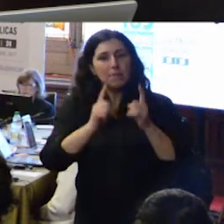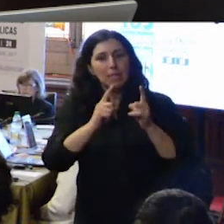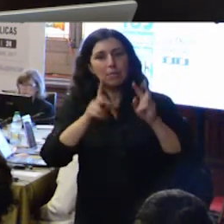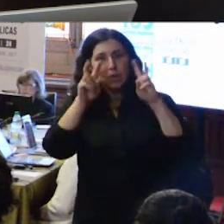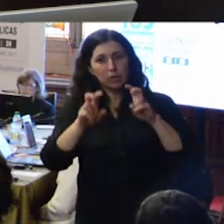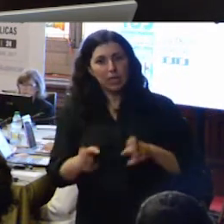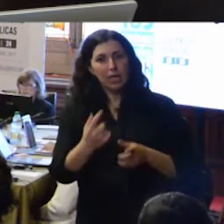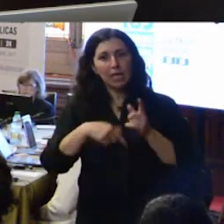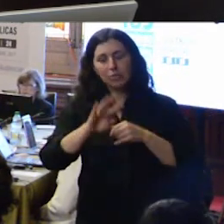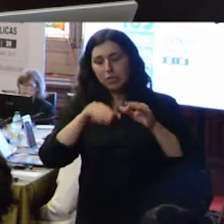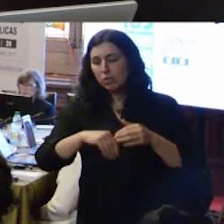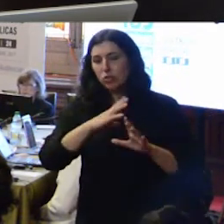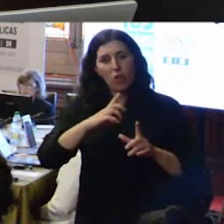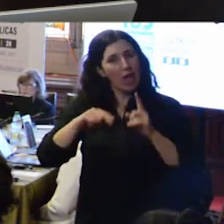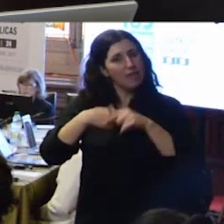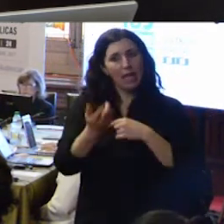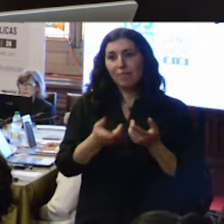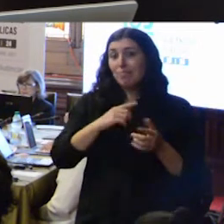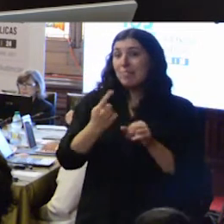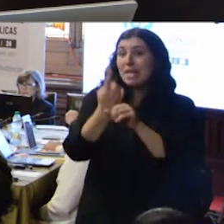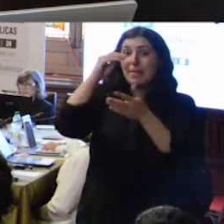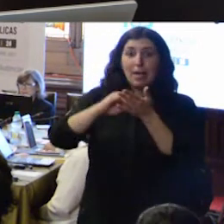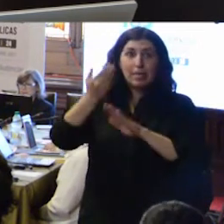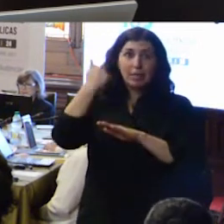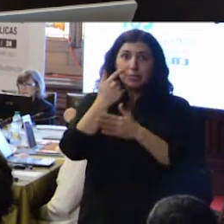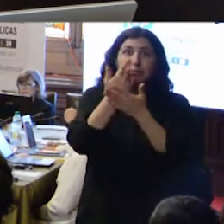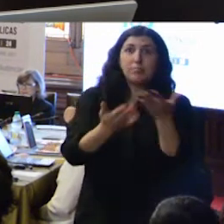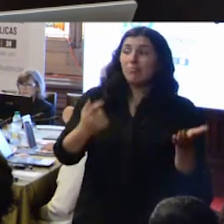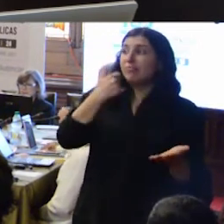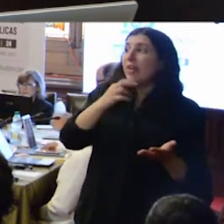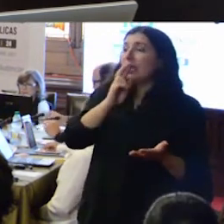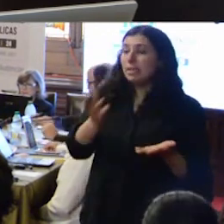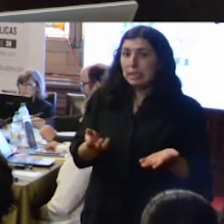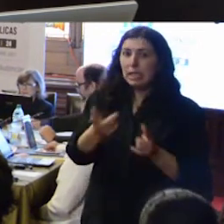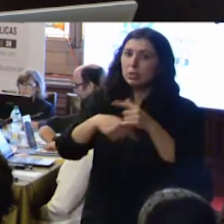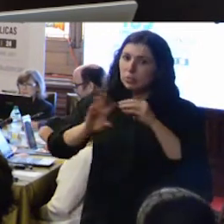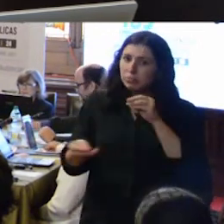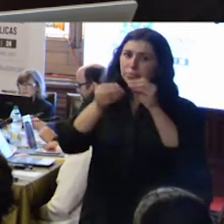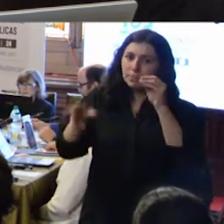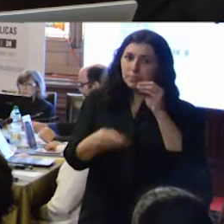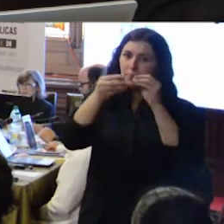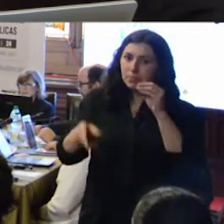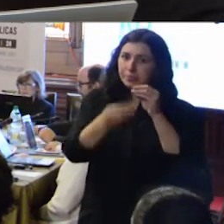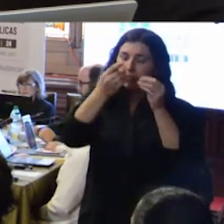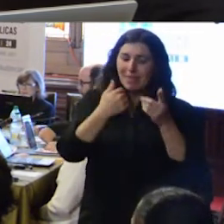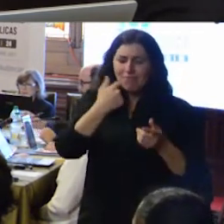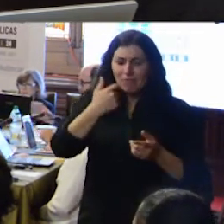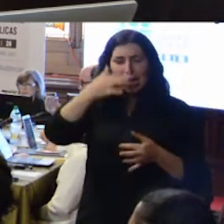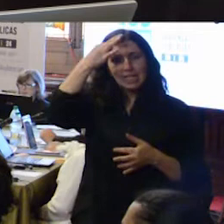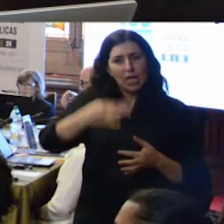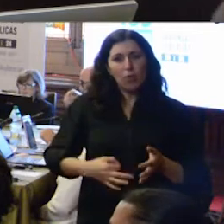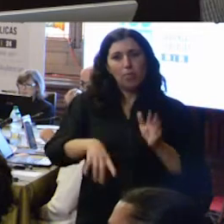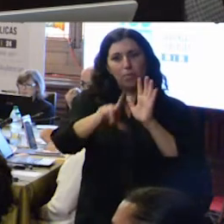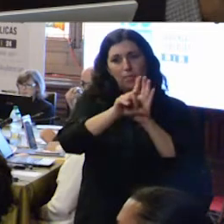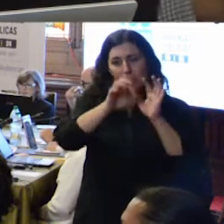se superan los controvertidos inicialmente. Entonces, se suma este incumplimiento a los demás,